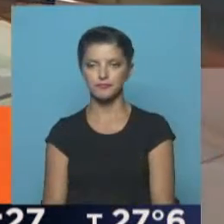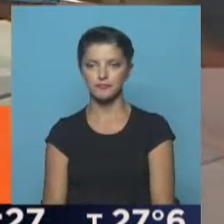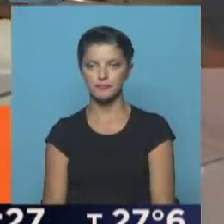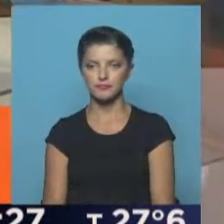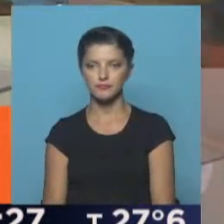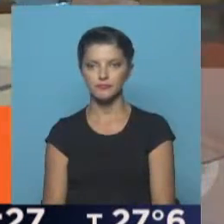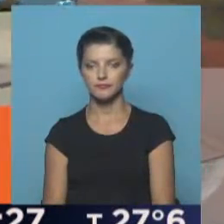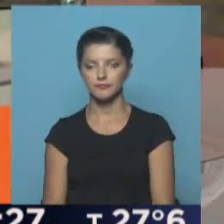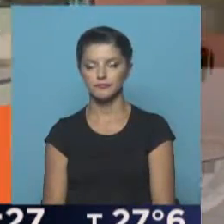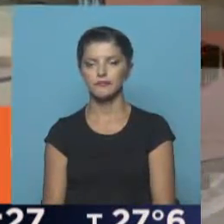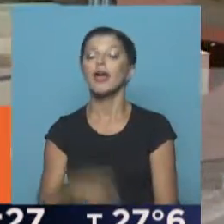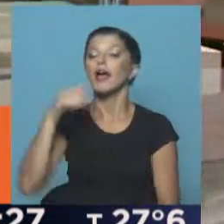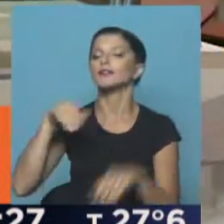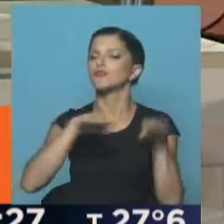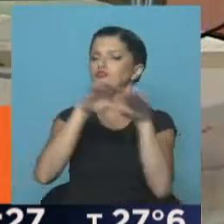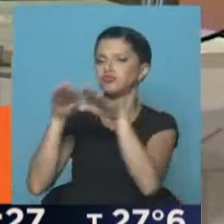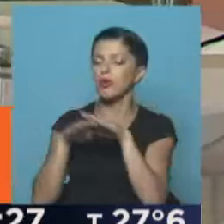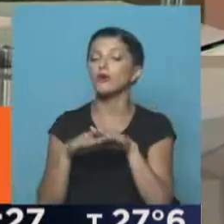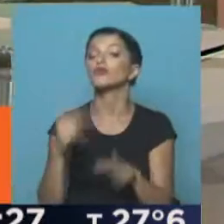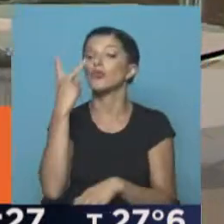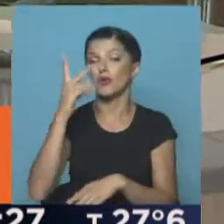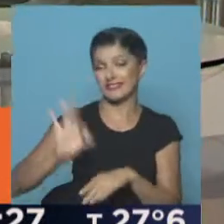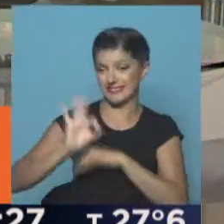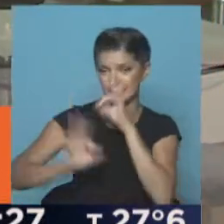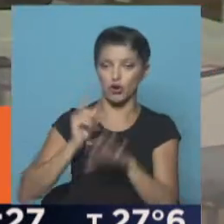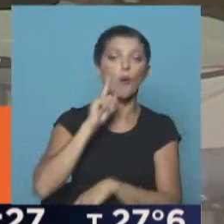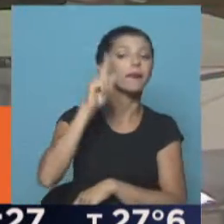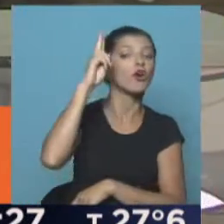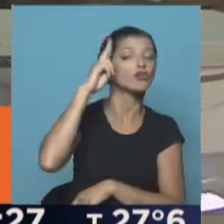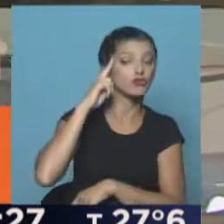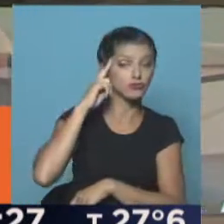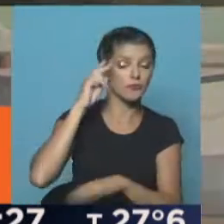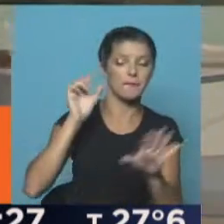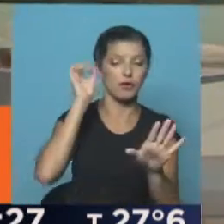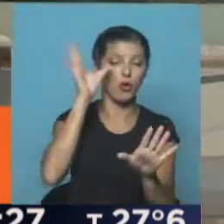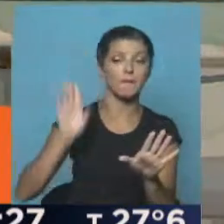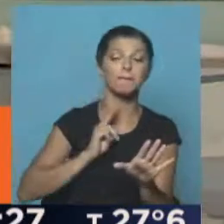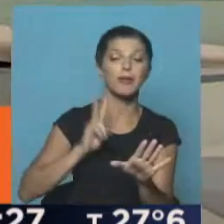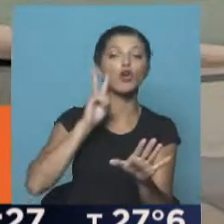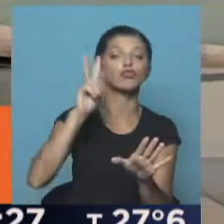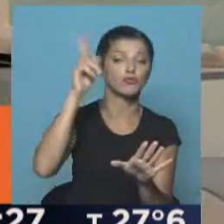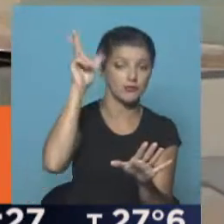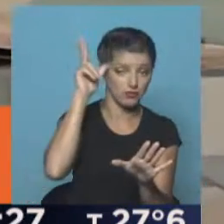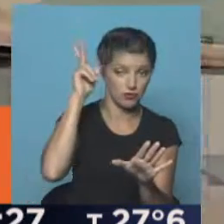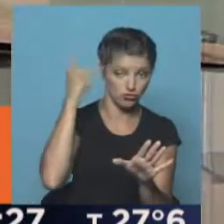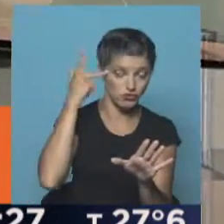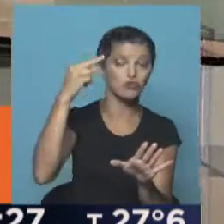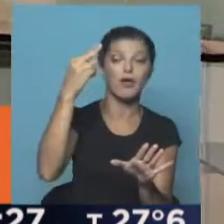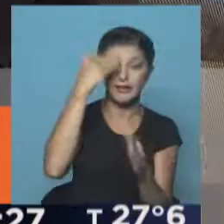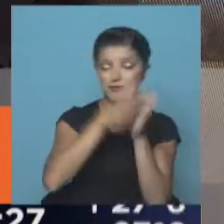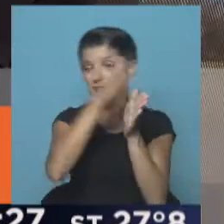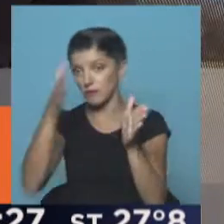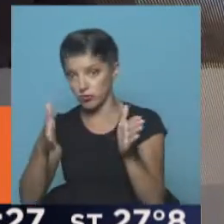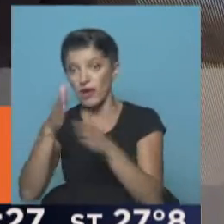rompe, es la hegemonía anglosajona, son 2 siglos, estamos hablando de 1815, 1915, la Pax Británica, y de ahí en adelante